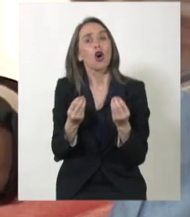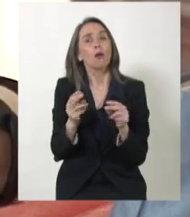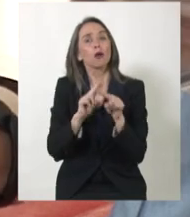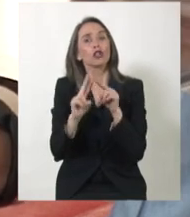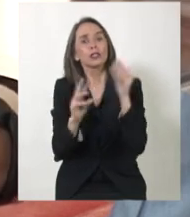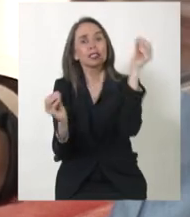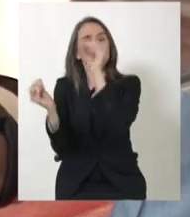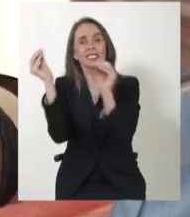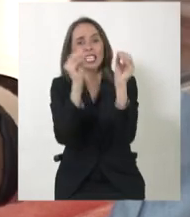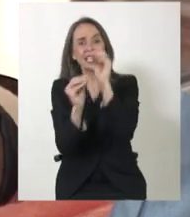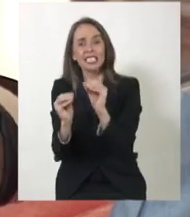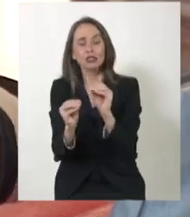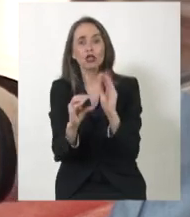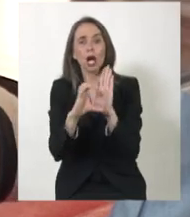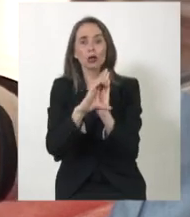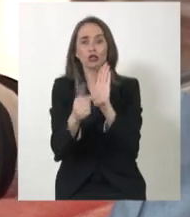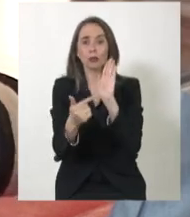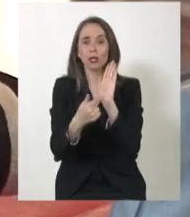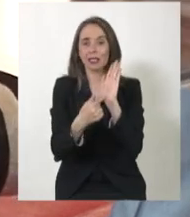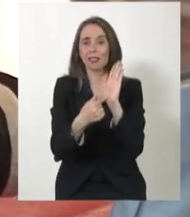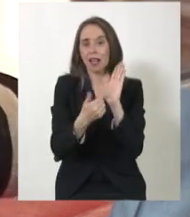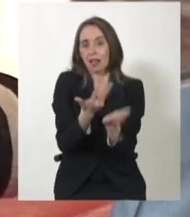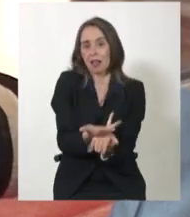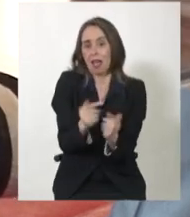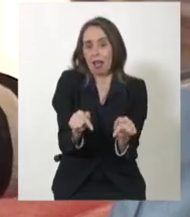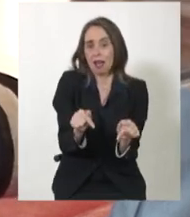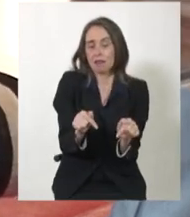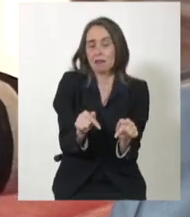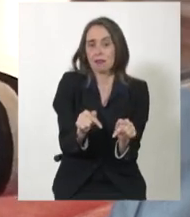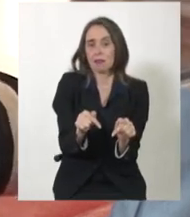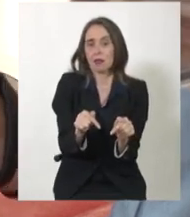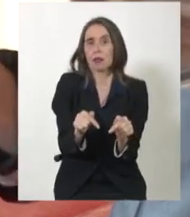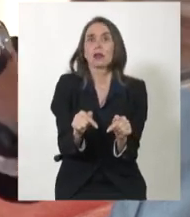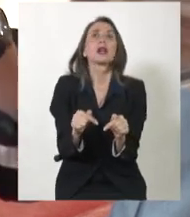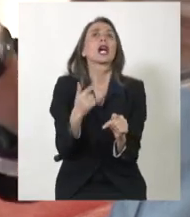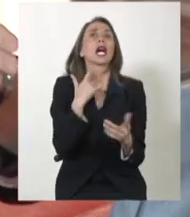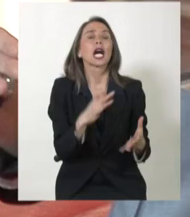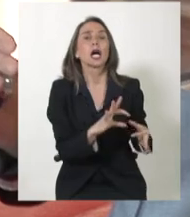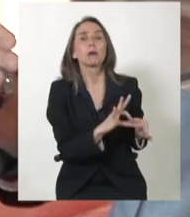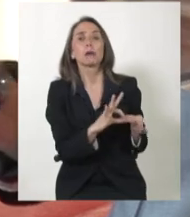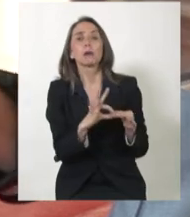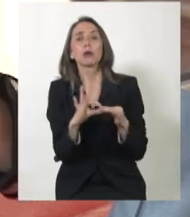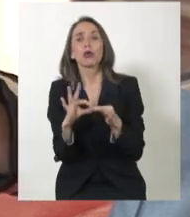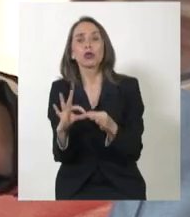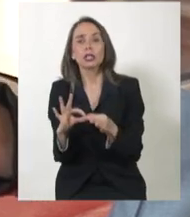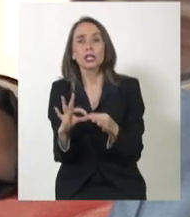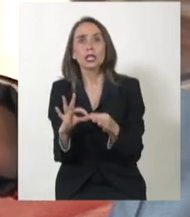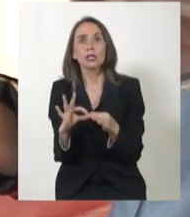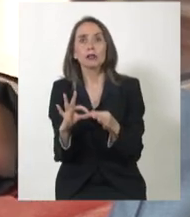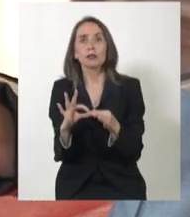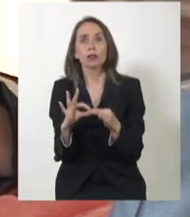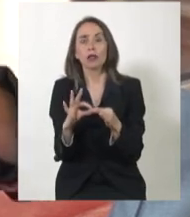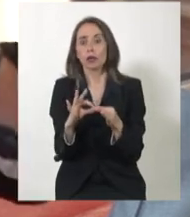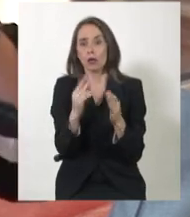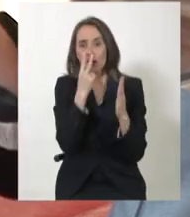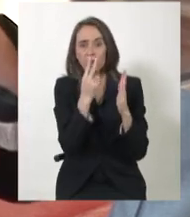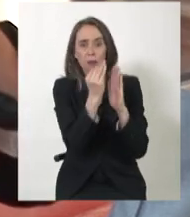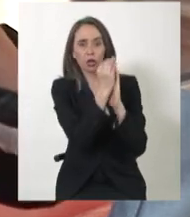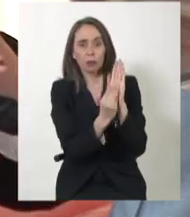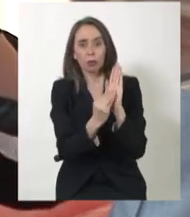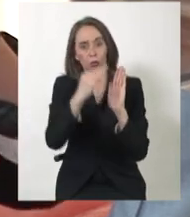esta constitución vigente y cuáles fueron las razones de que nos encontremos con las Fuerzas